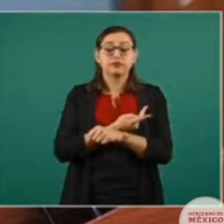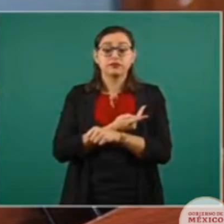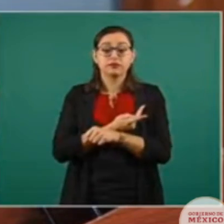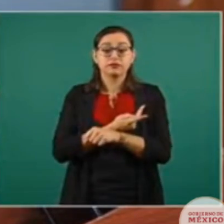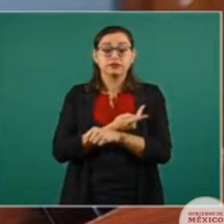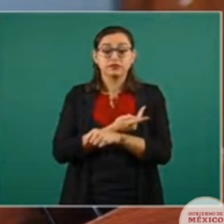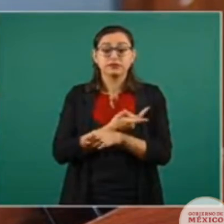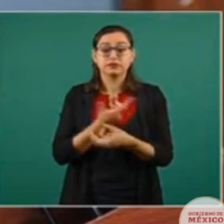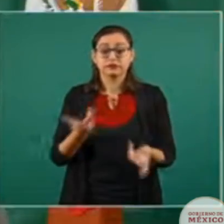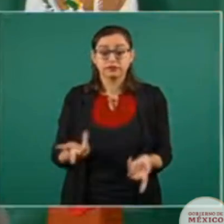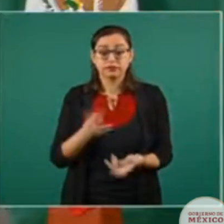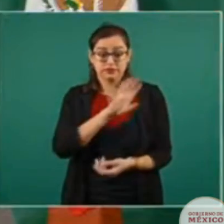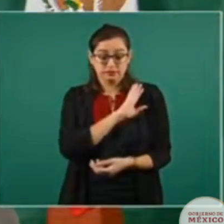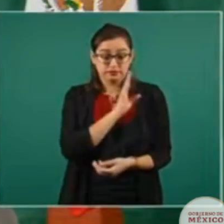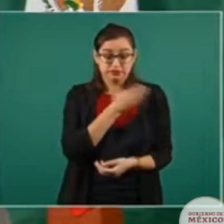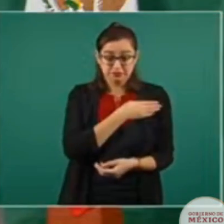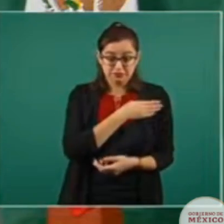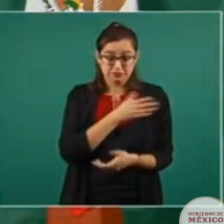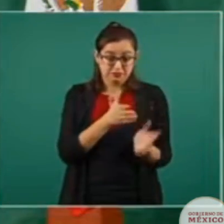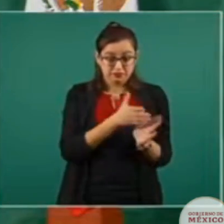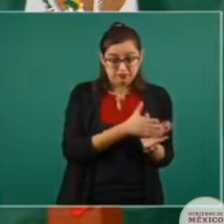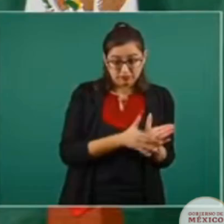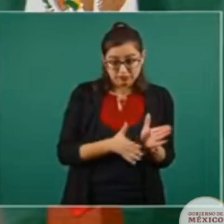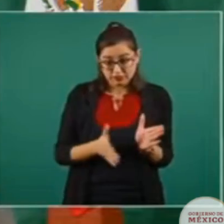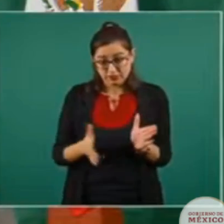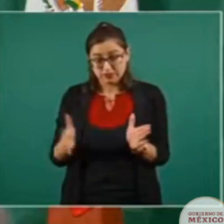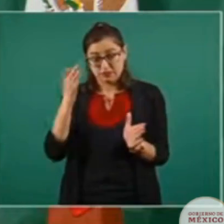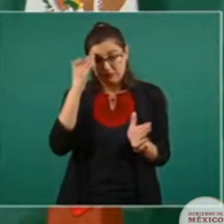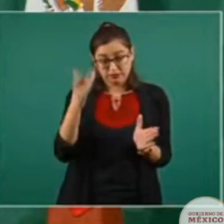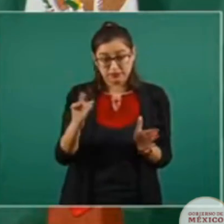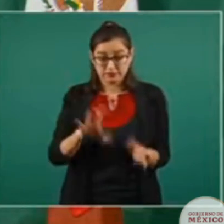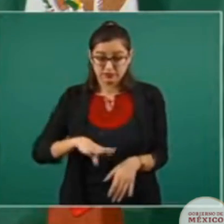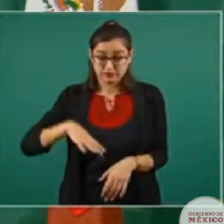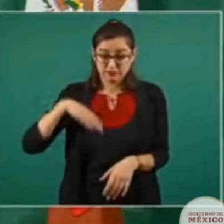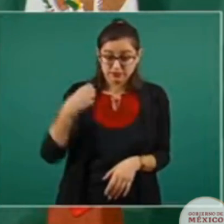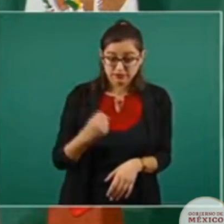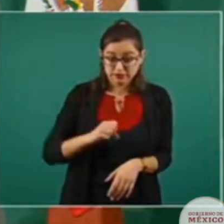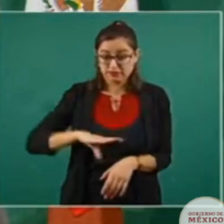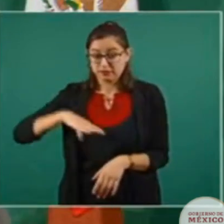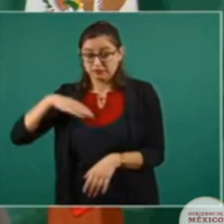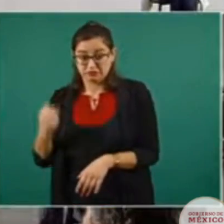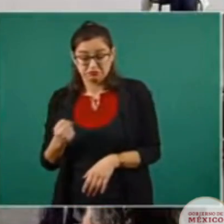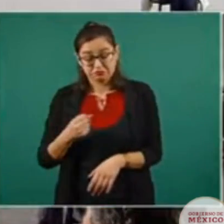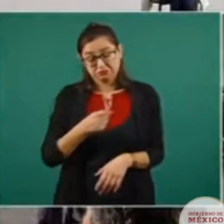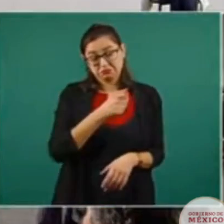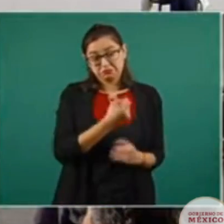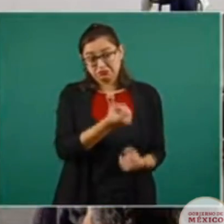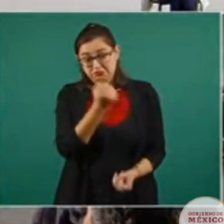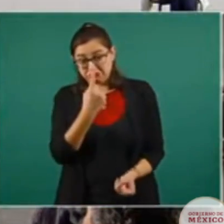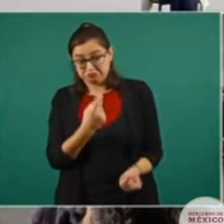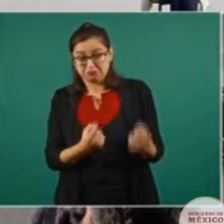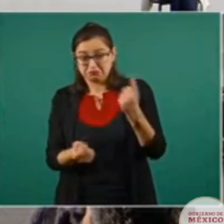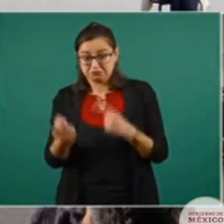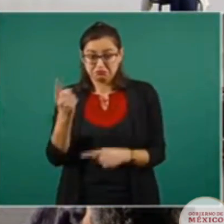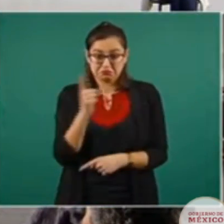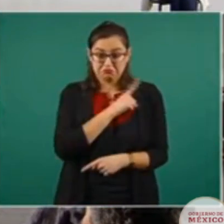los abusos fueron atribuibles a adelantados que actuaron por cuenta propia, los actos